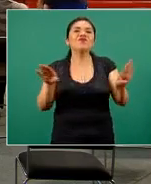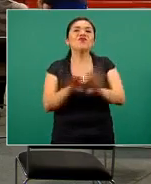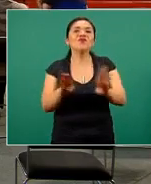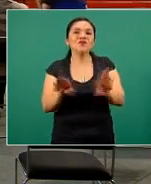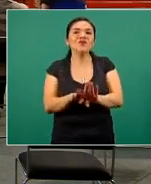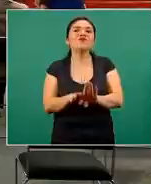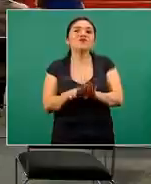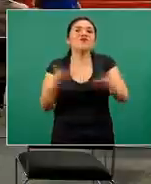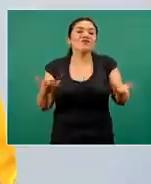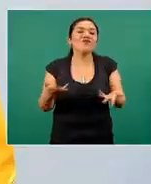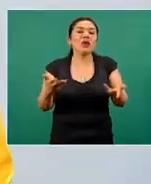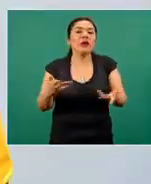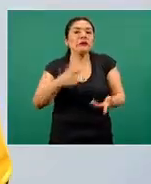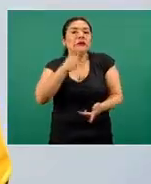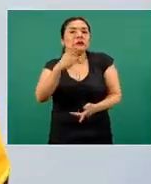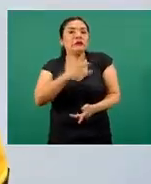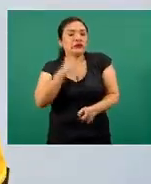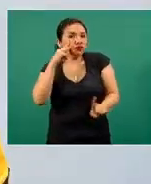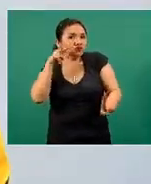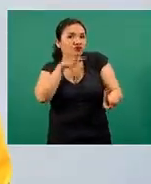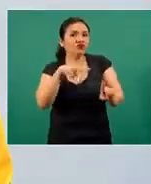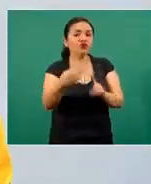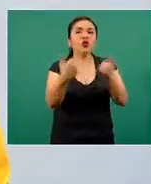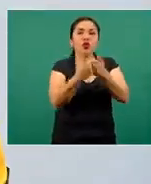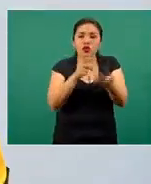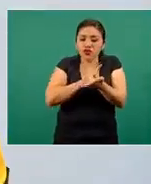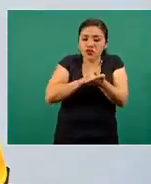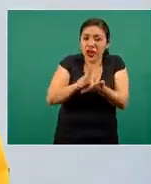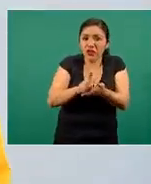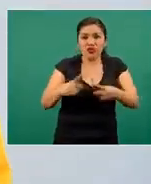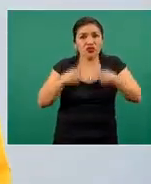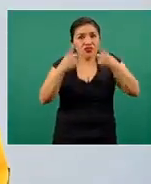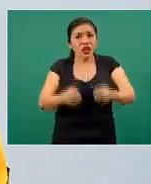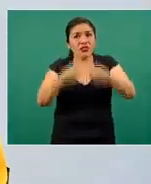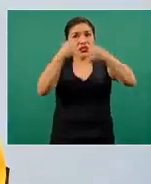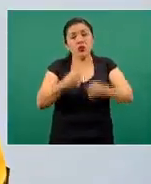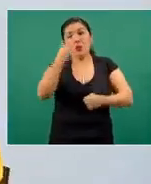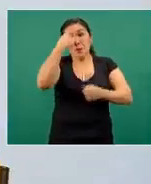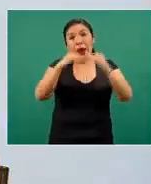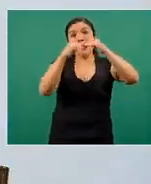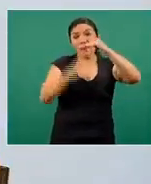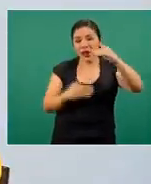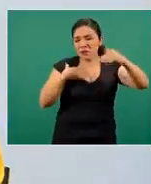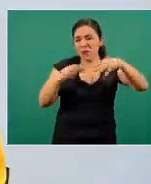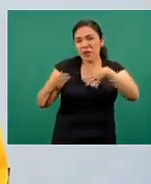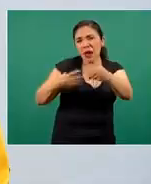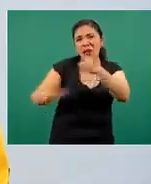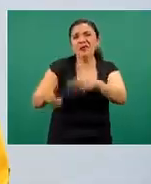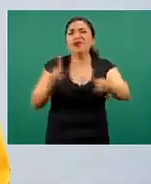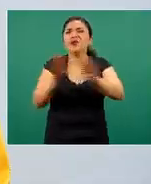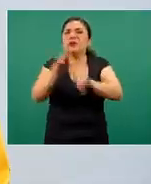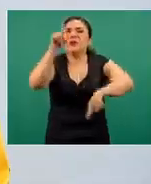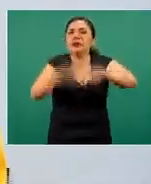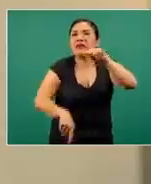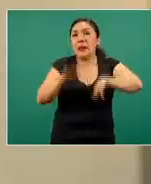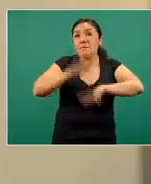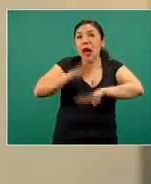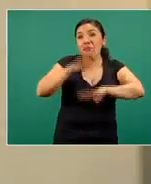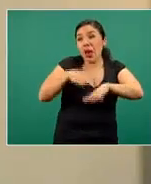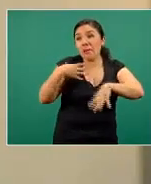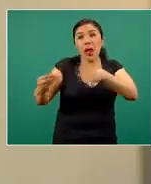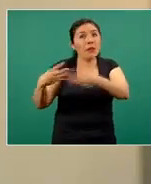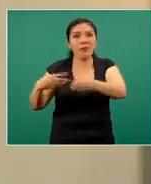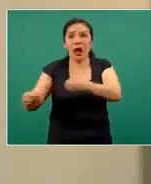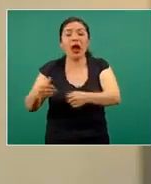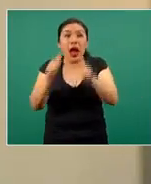con una perspectiva de garantía del derecho con los objetivos de disminuir contagios y cortar cadenas de transmisión, atender todos